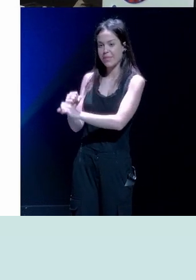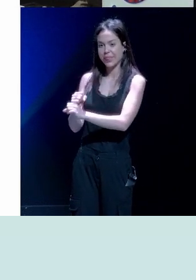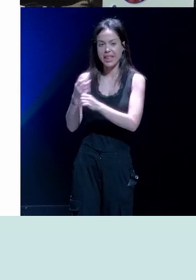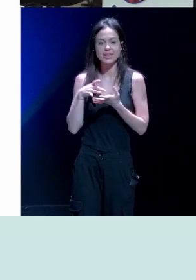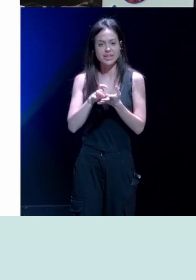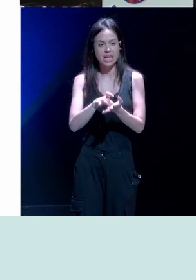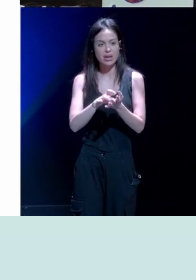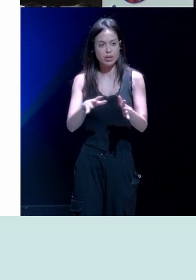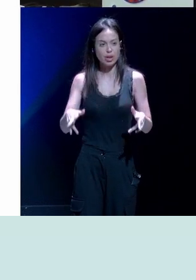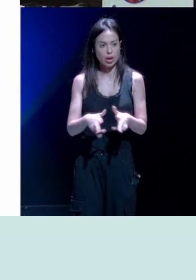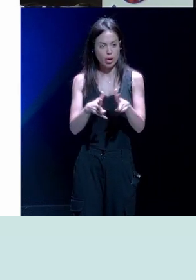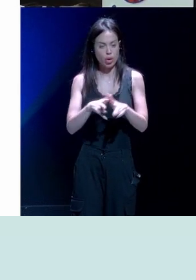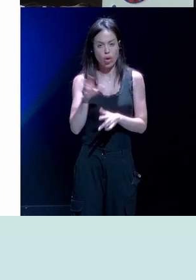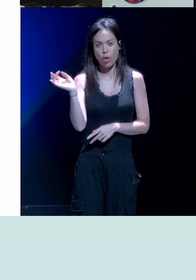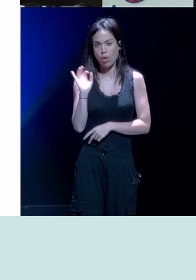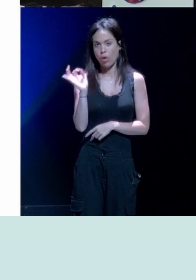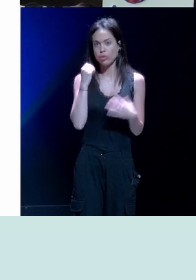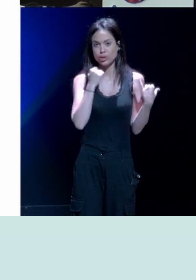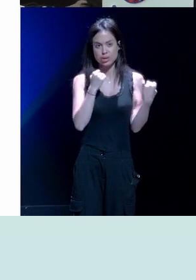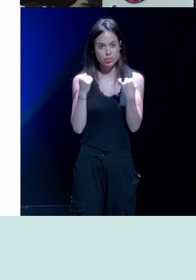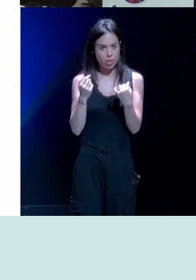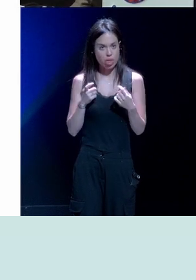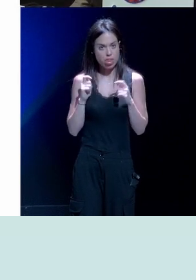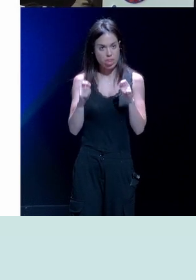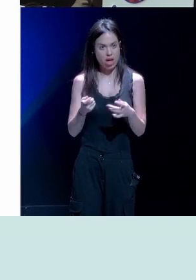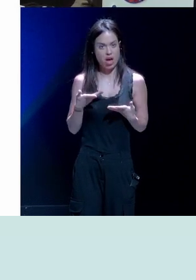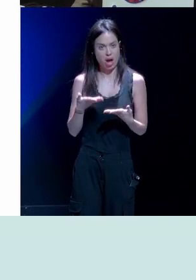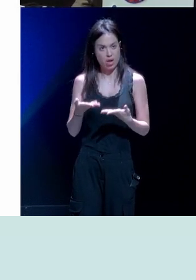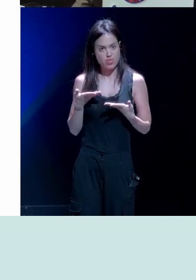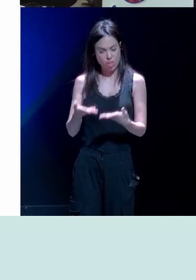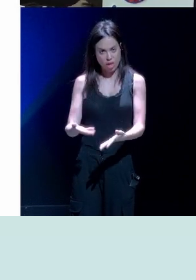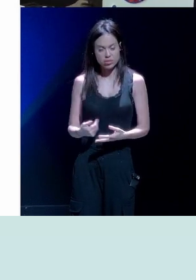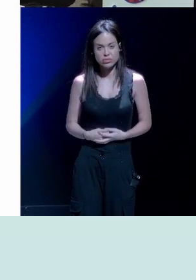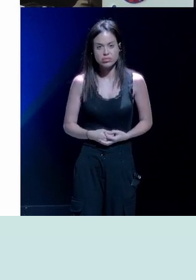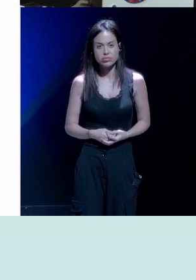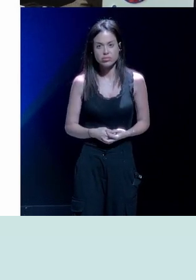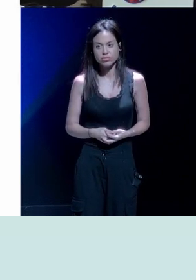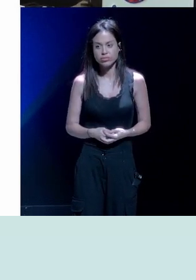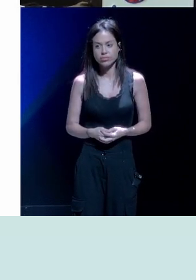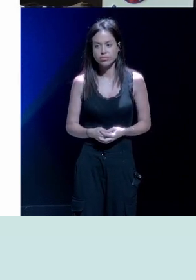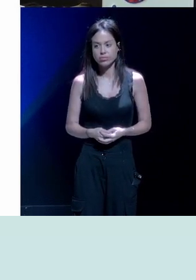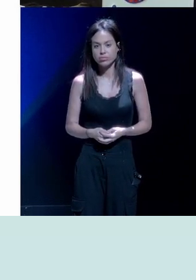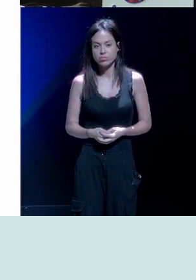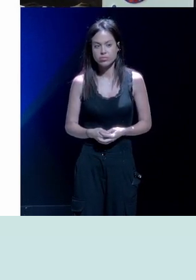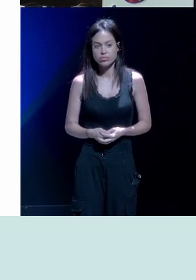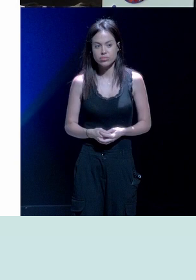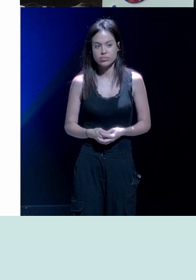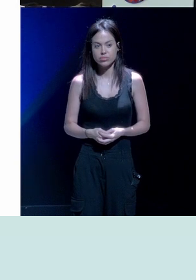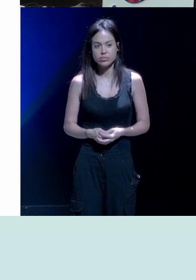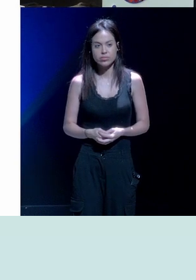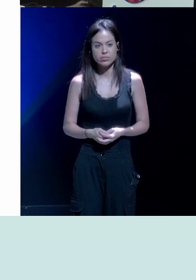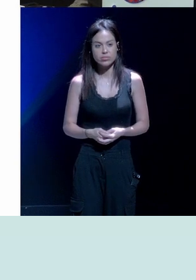o de instituciones que les aporten ayudas, que les den ayudas, es la expresión de